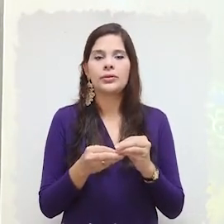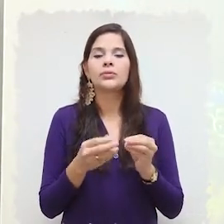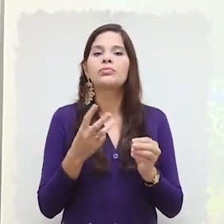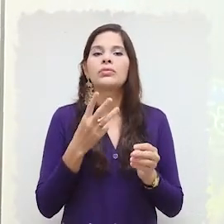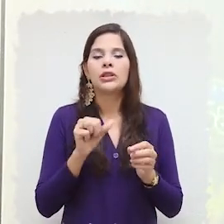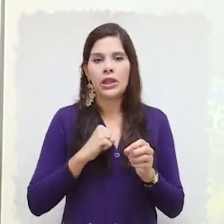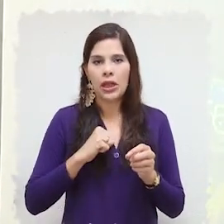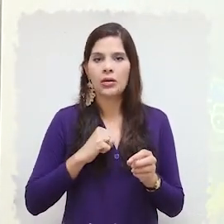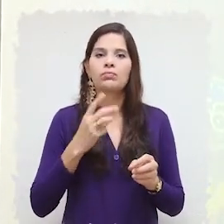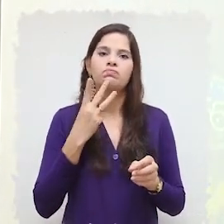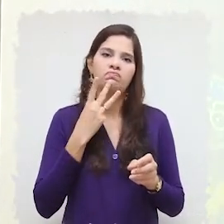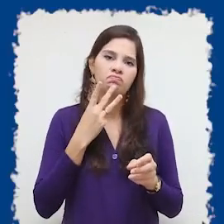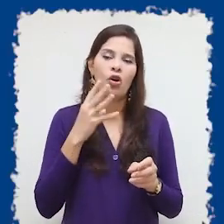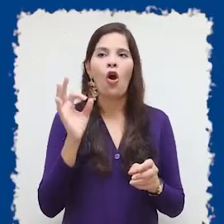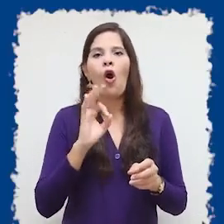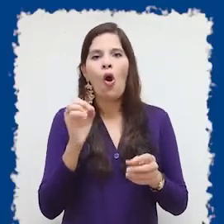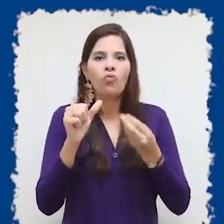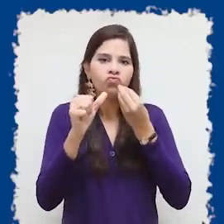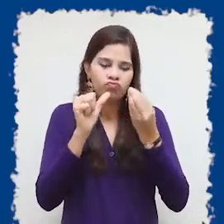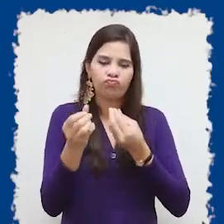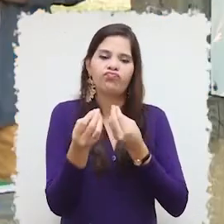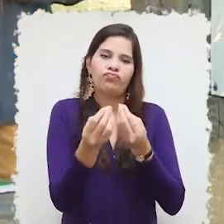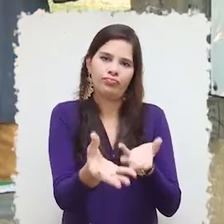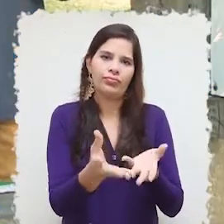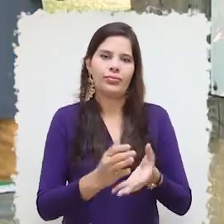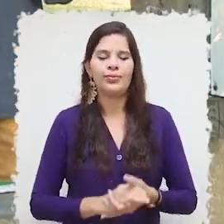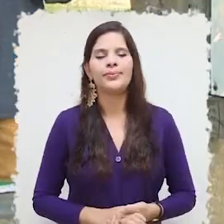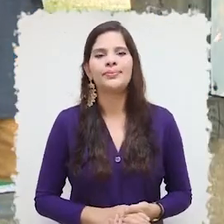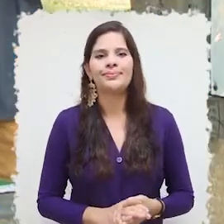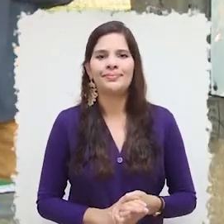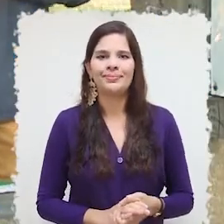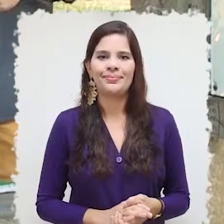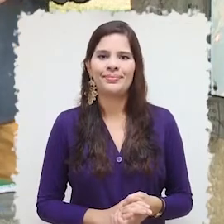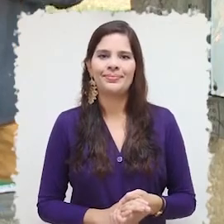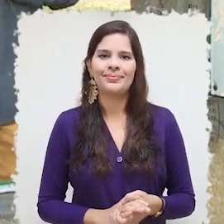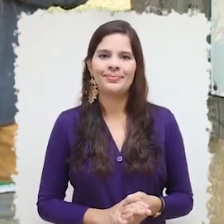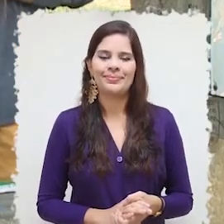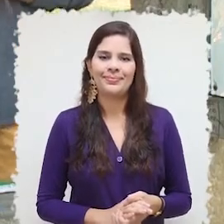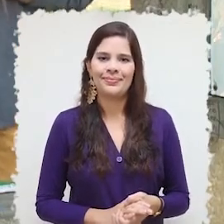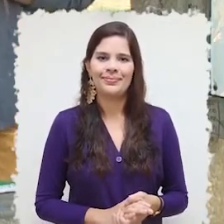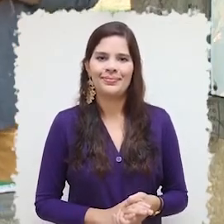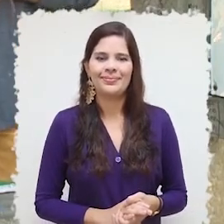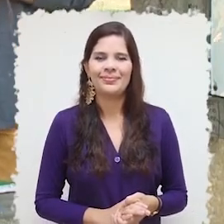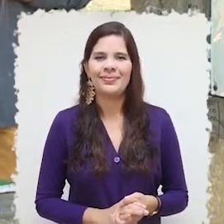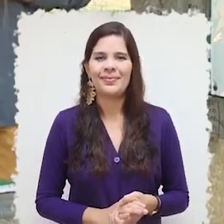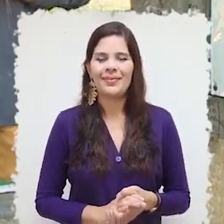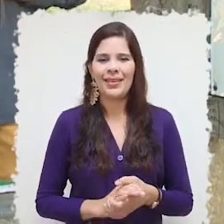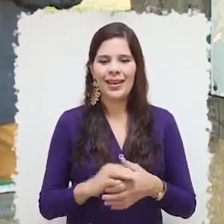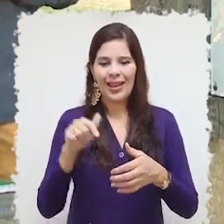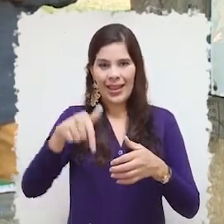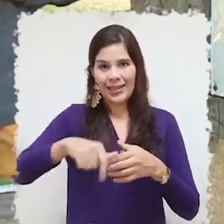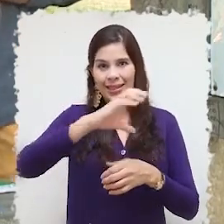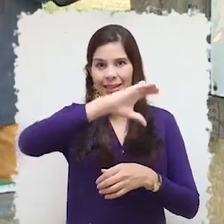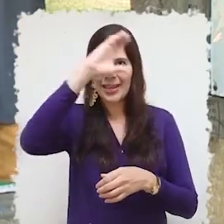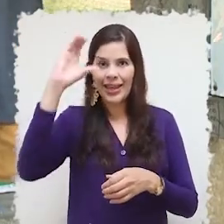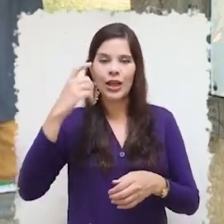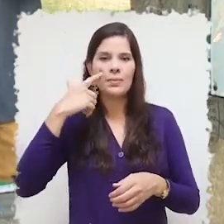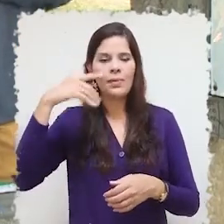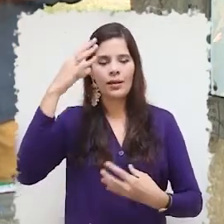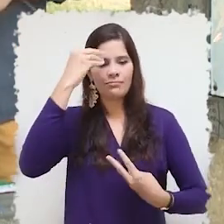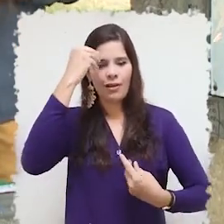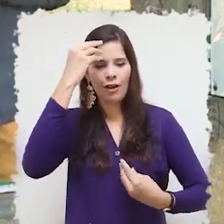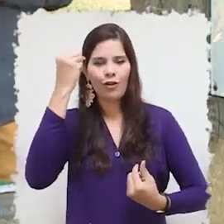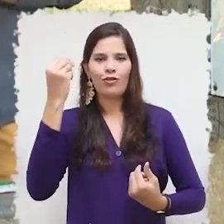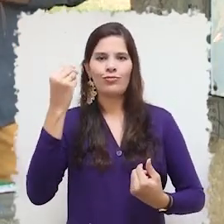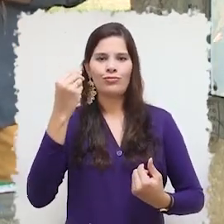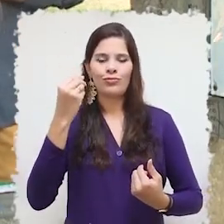de almuerzos y refrigerios. Por su valioso aporte a las tradiciones orales y culturales de la región Caribe, la